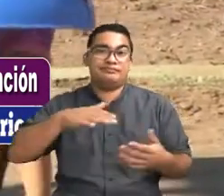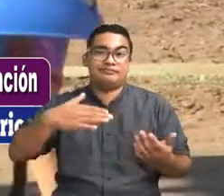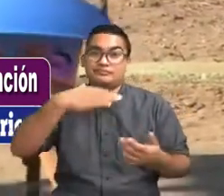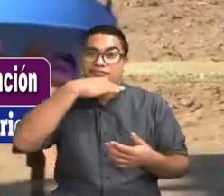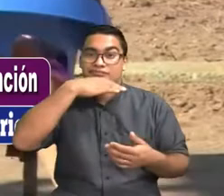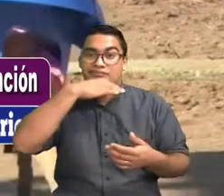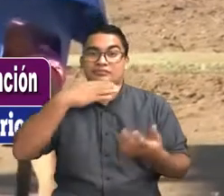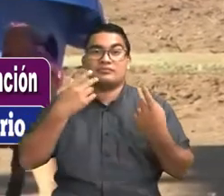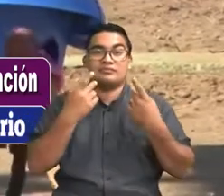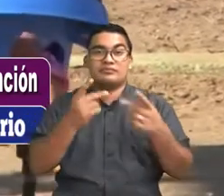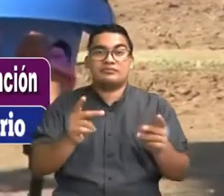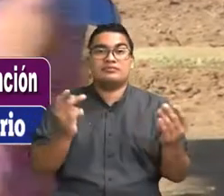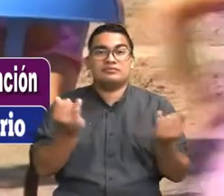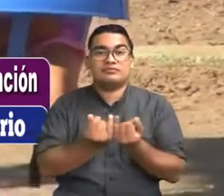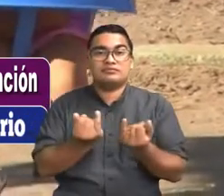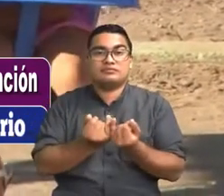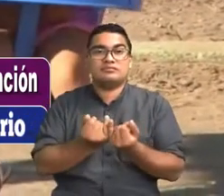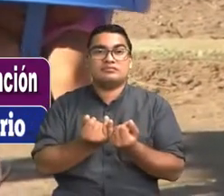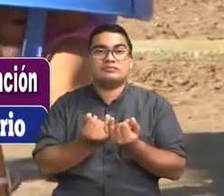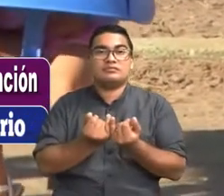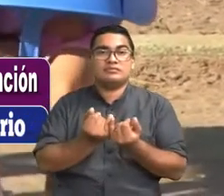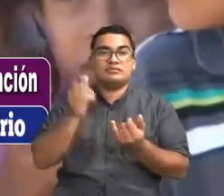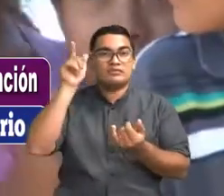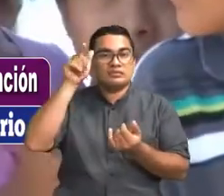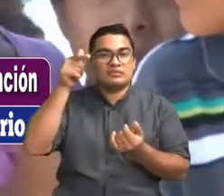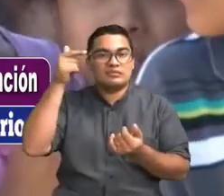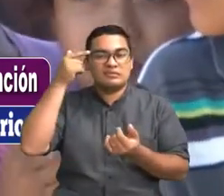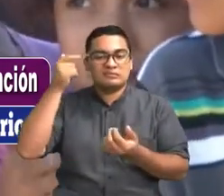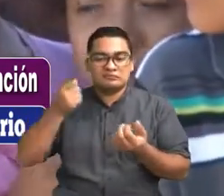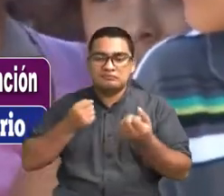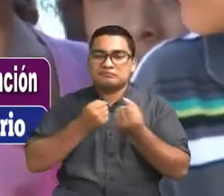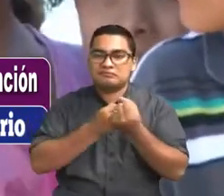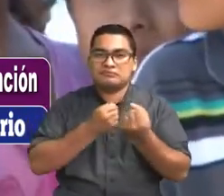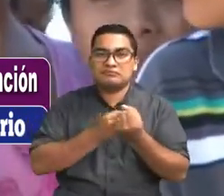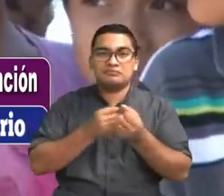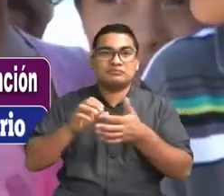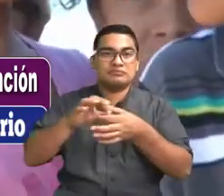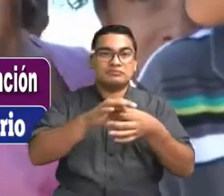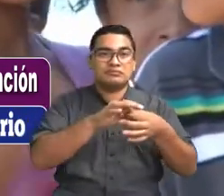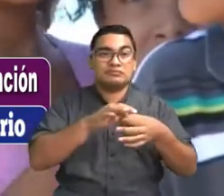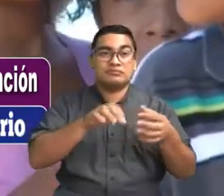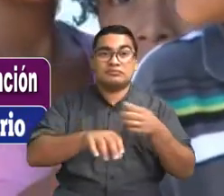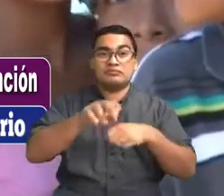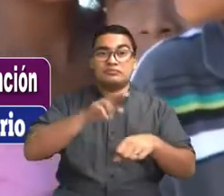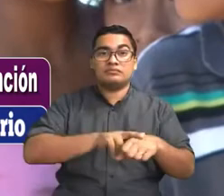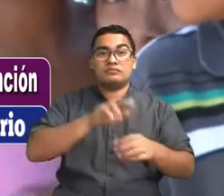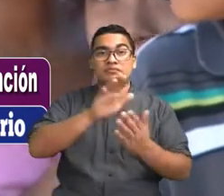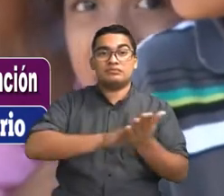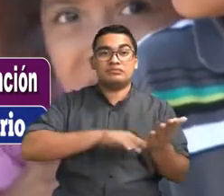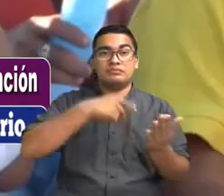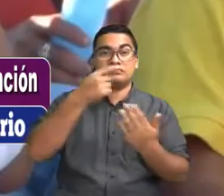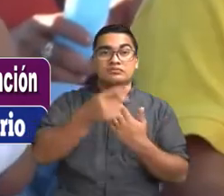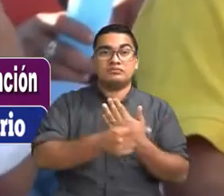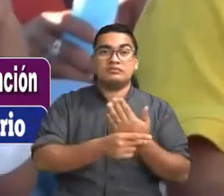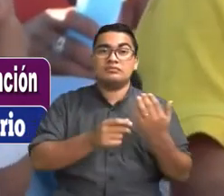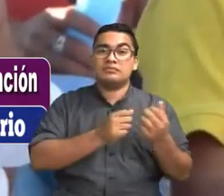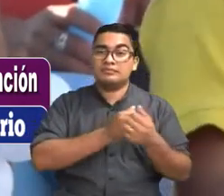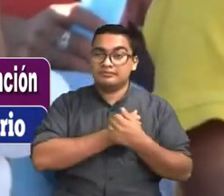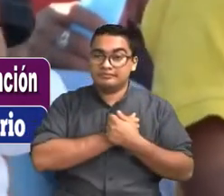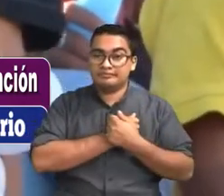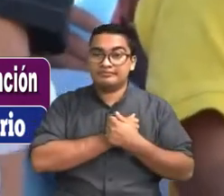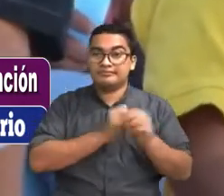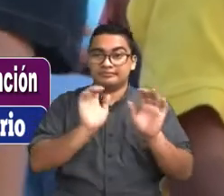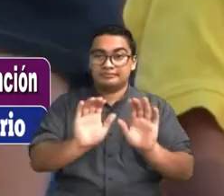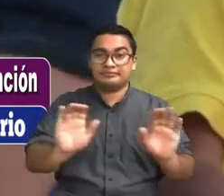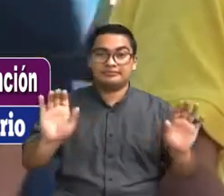natural, pero que también cuentan con el apoyo del Gobierno de Reconciliación y Unidad Nacional, Programa Amor y Programa Amor para los más chiquitos en